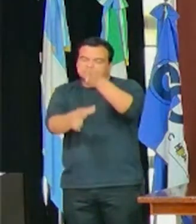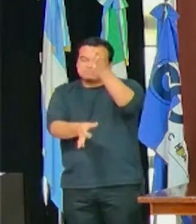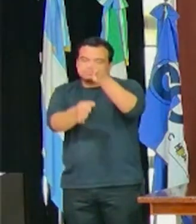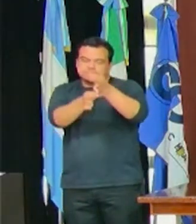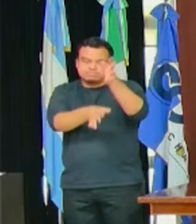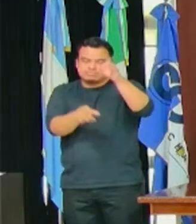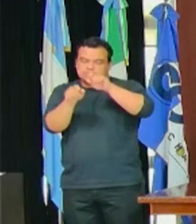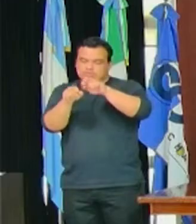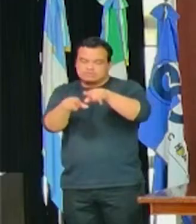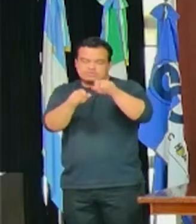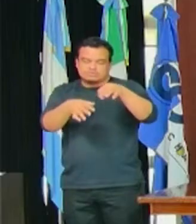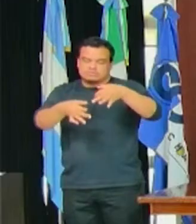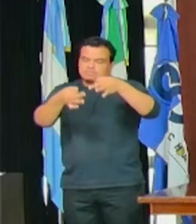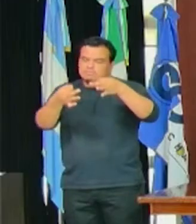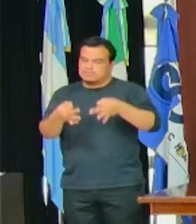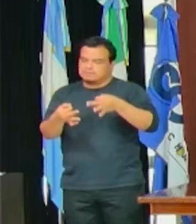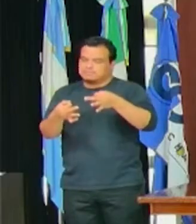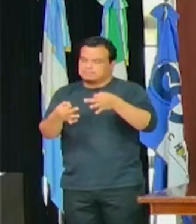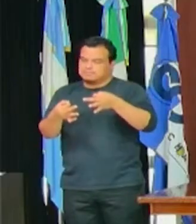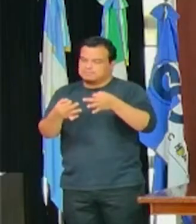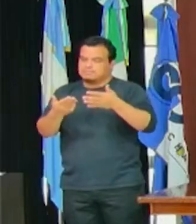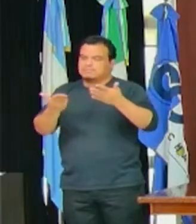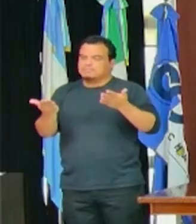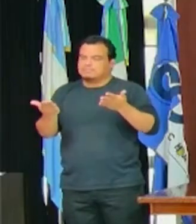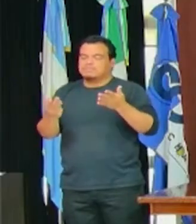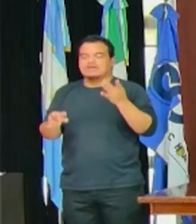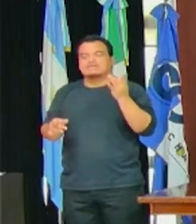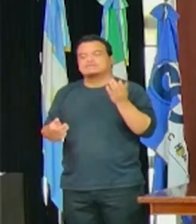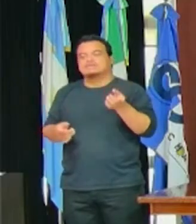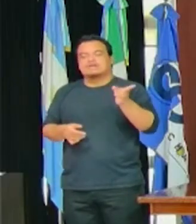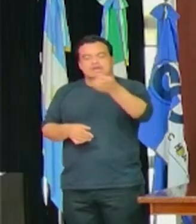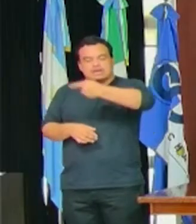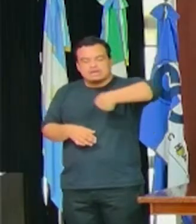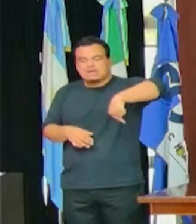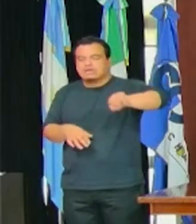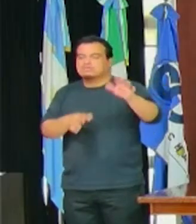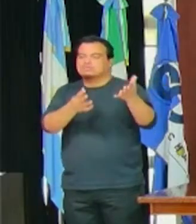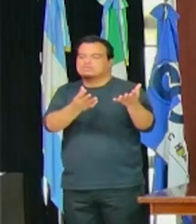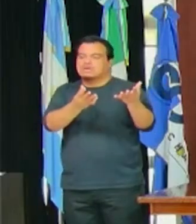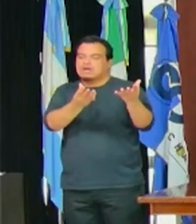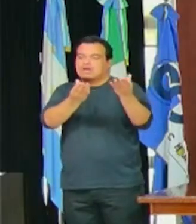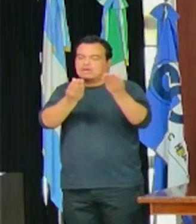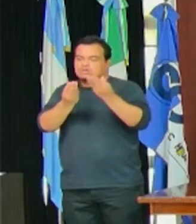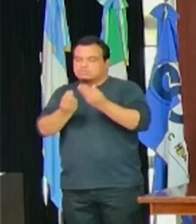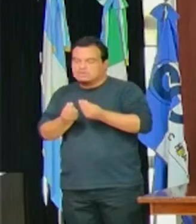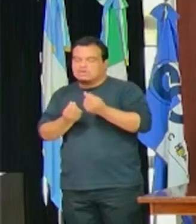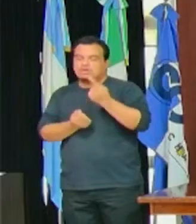realizan y que nos van a traer y nos van a aportar sus conocimientos, sus